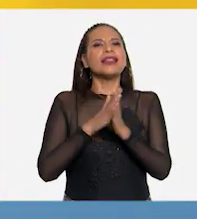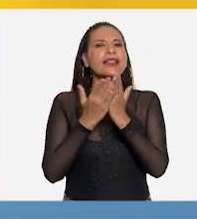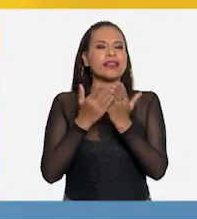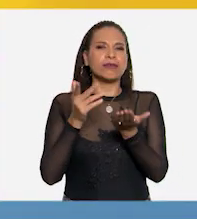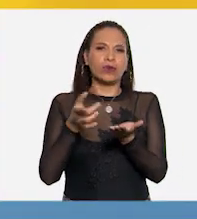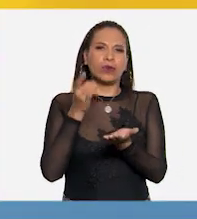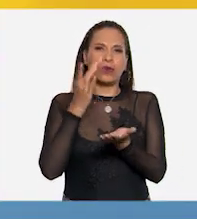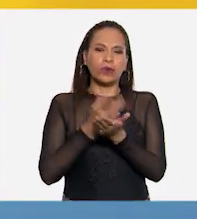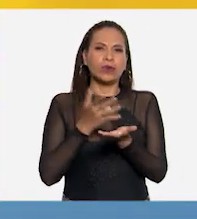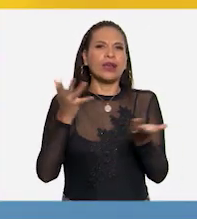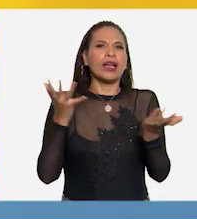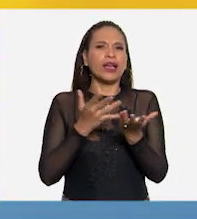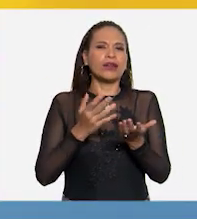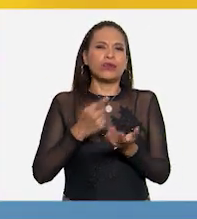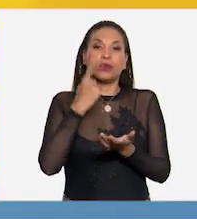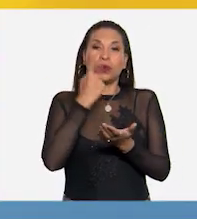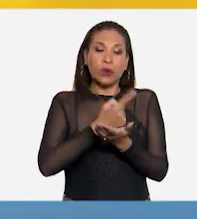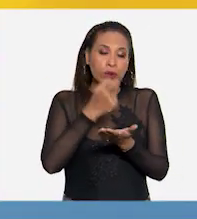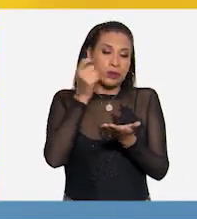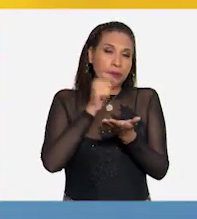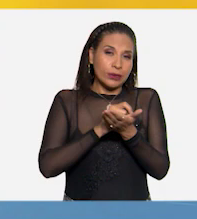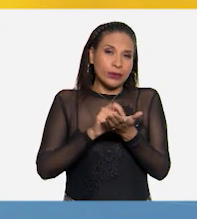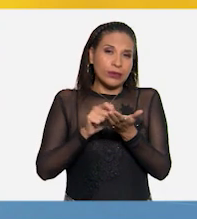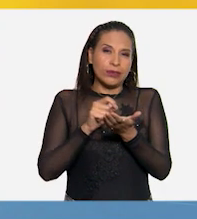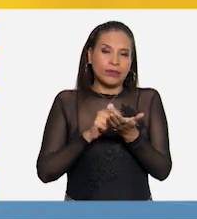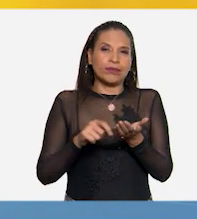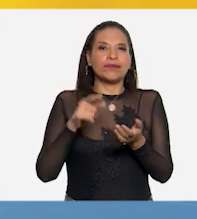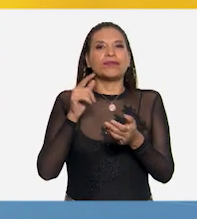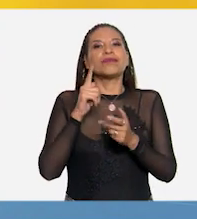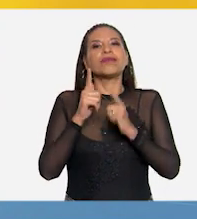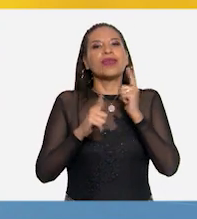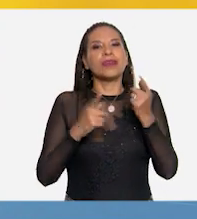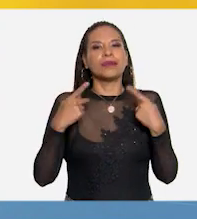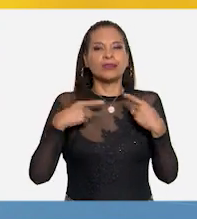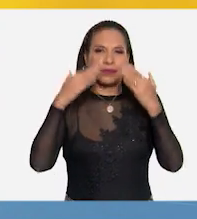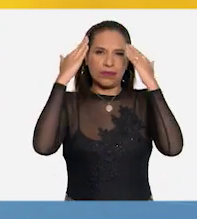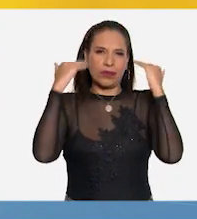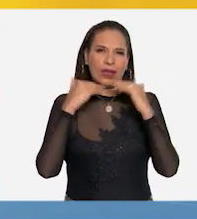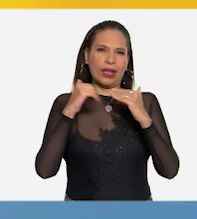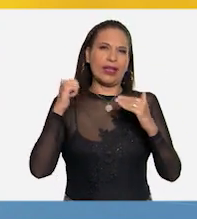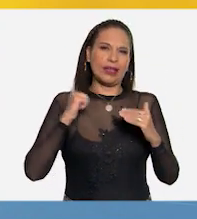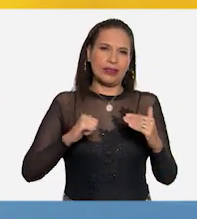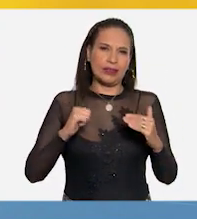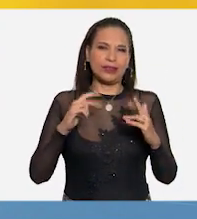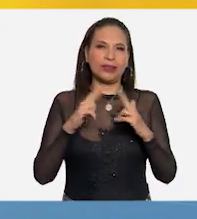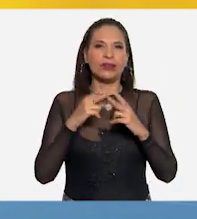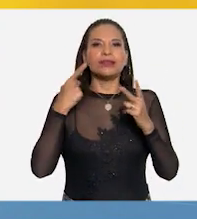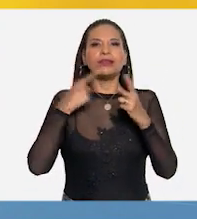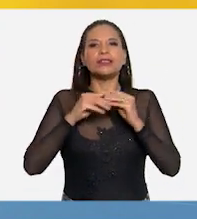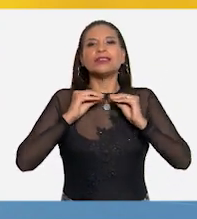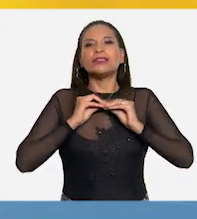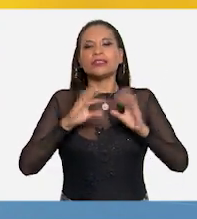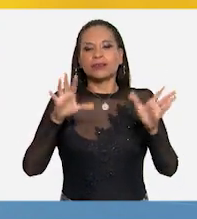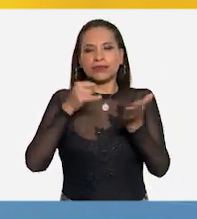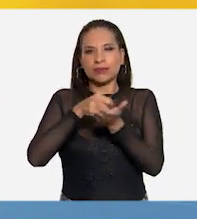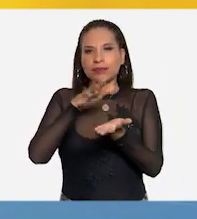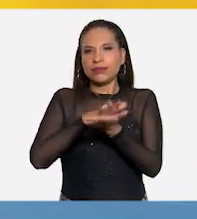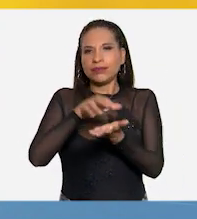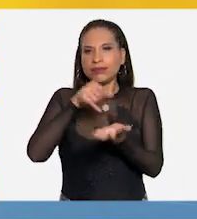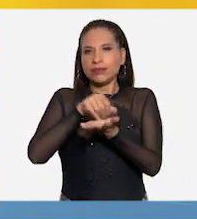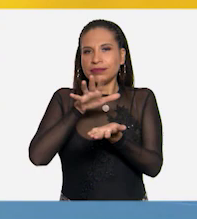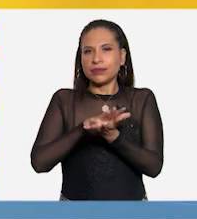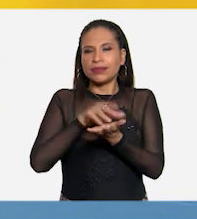ser elaborados uno por uno por pacientes monjes medievales, para comenzar a reproducirse en